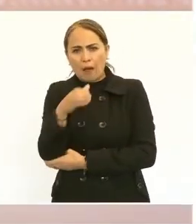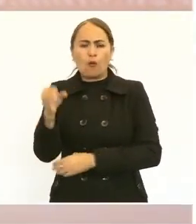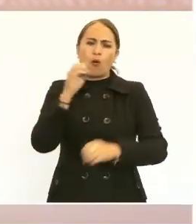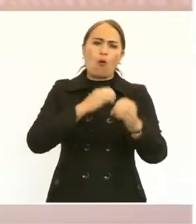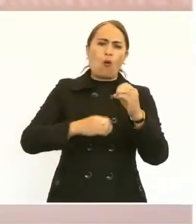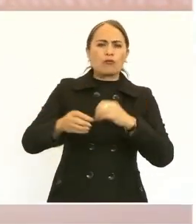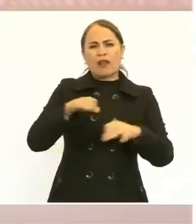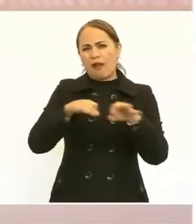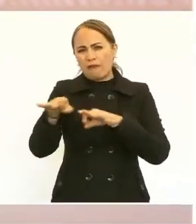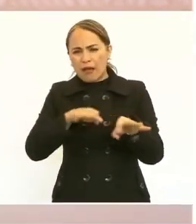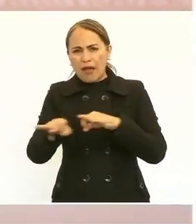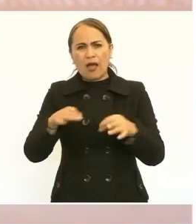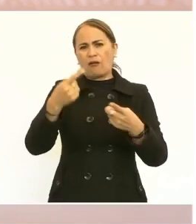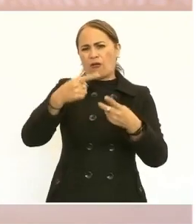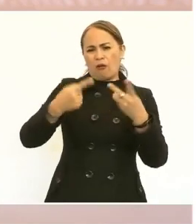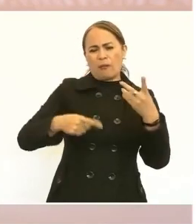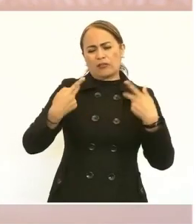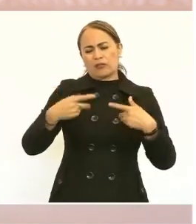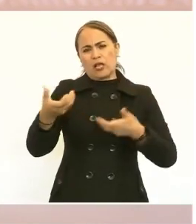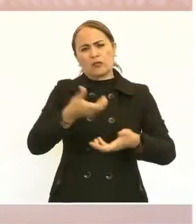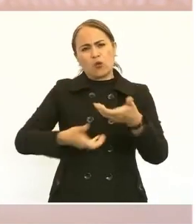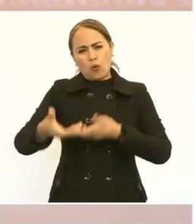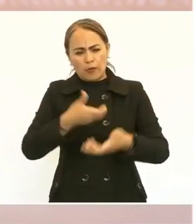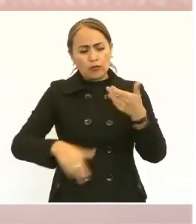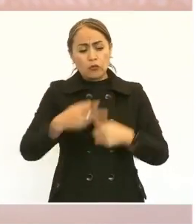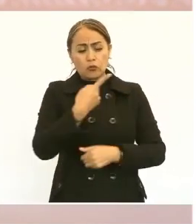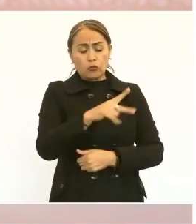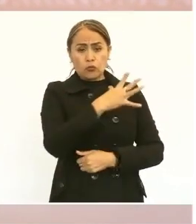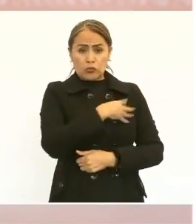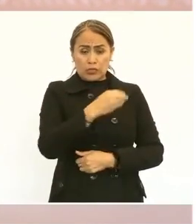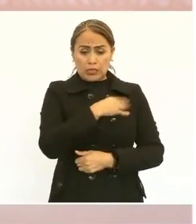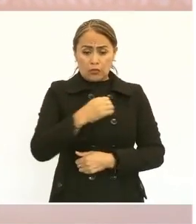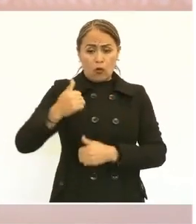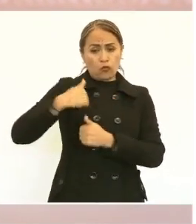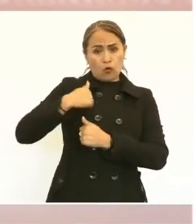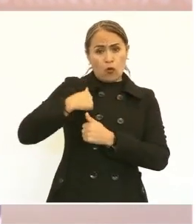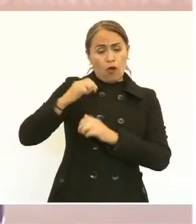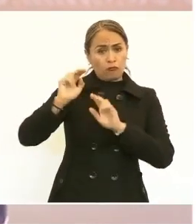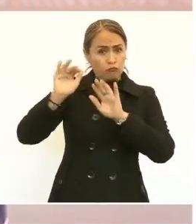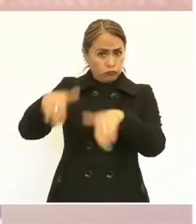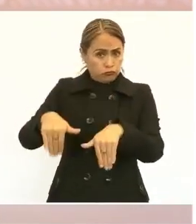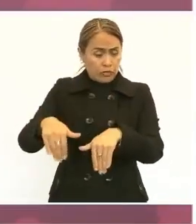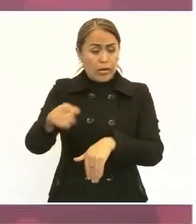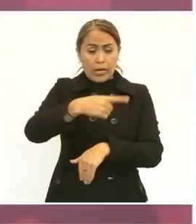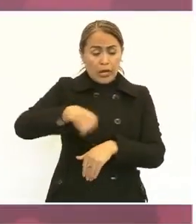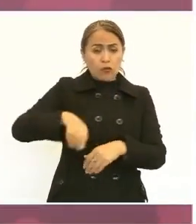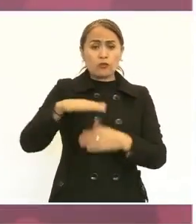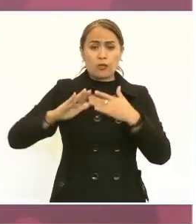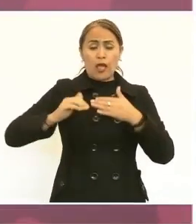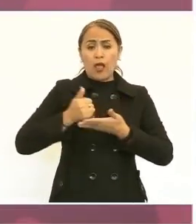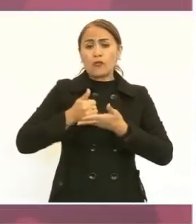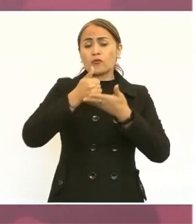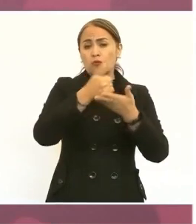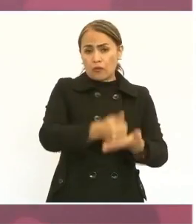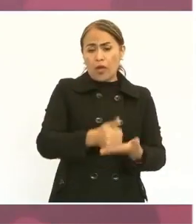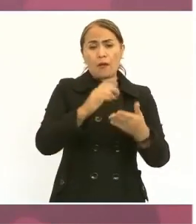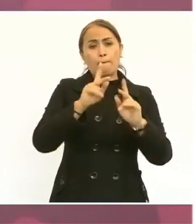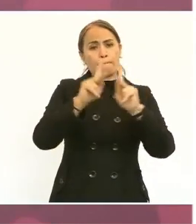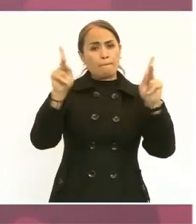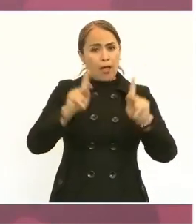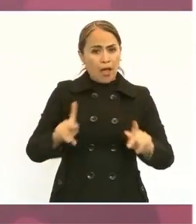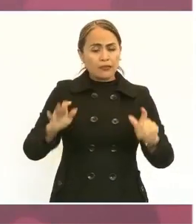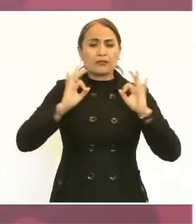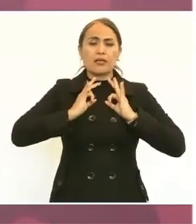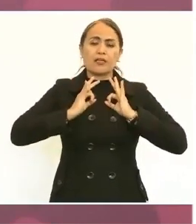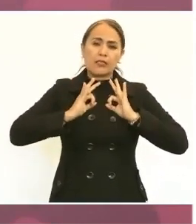militares. De modo que nos están ayudando, cumplen con su misión de garantizar la paz y la